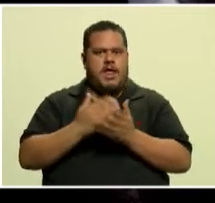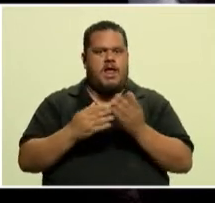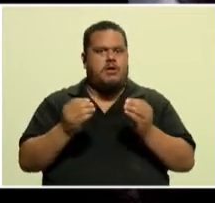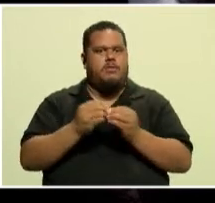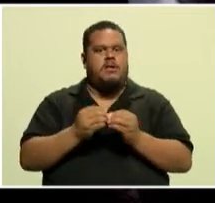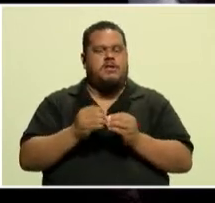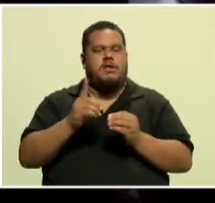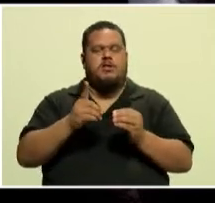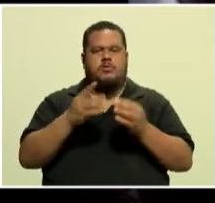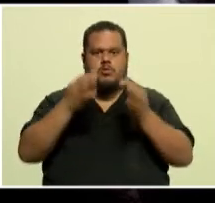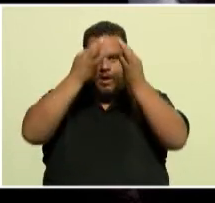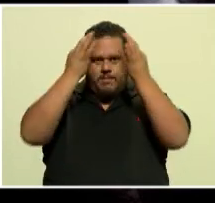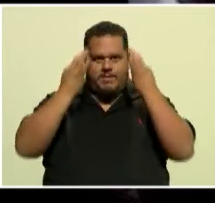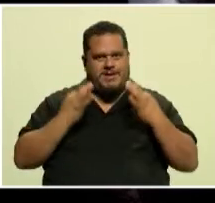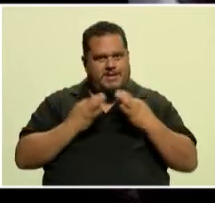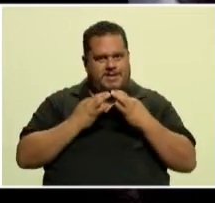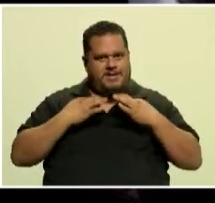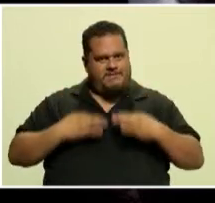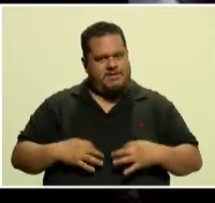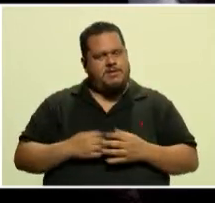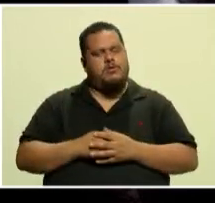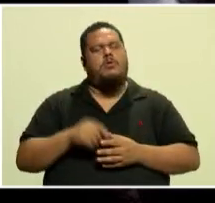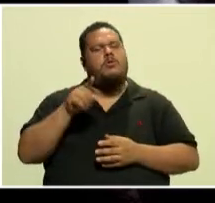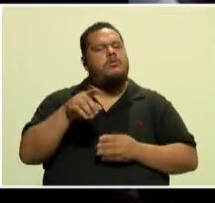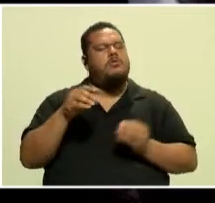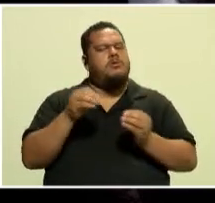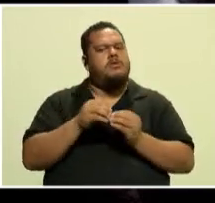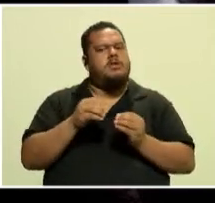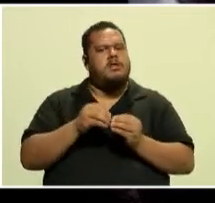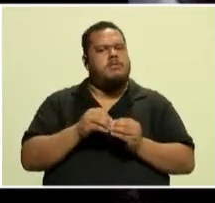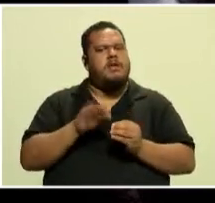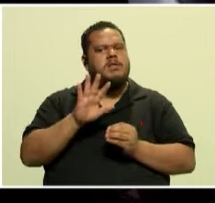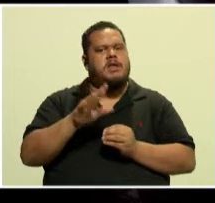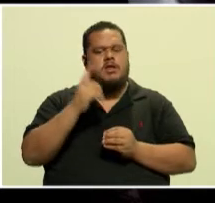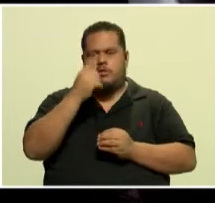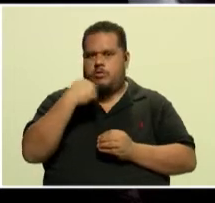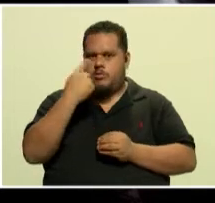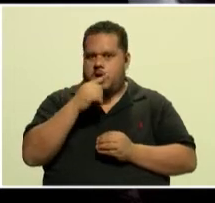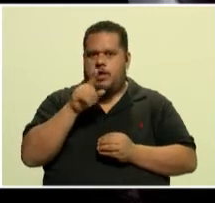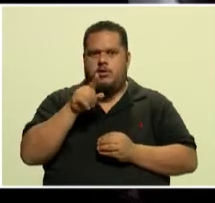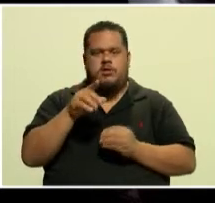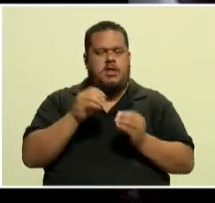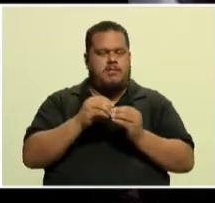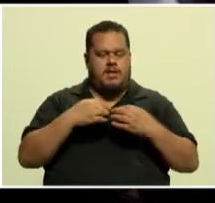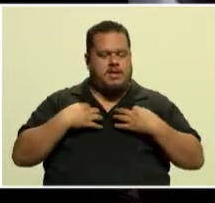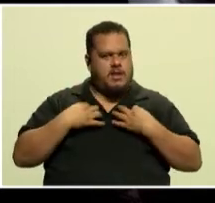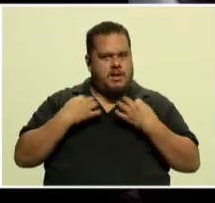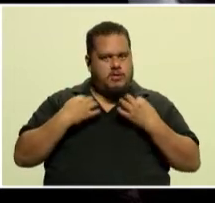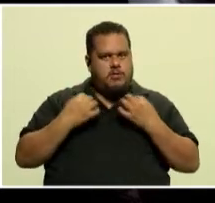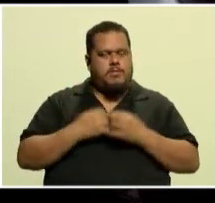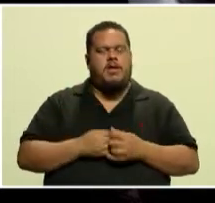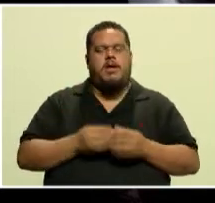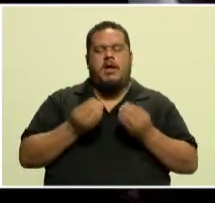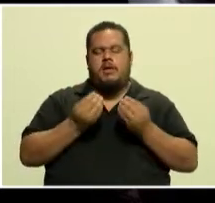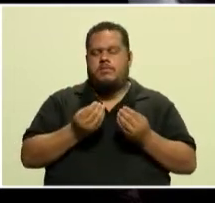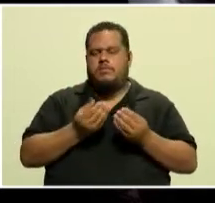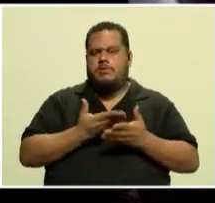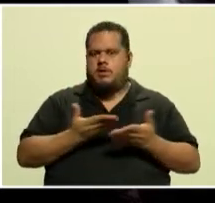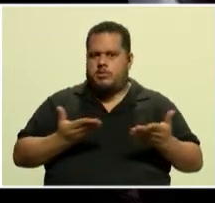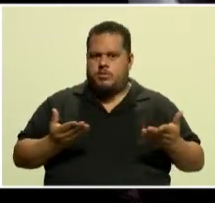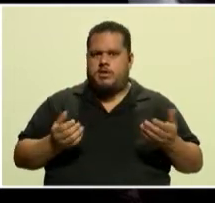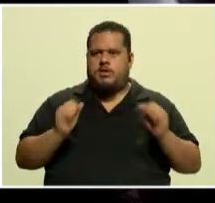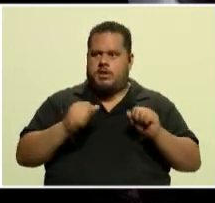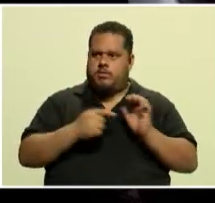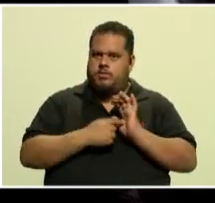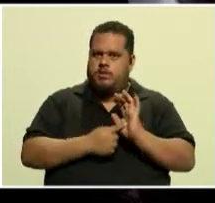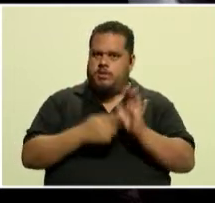física, ¿verdad? Lo que vos sos más que tu cara, que la ropa que andás, y hay muchas cosas que te pueden